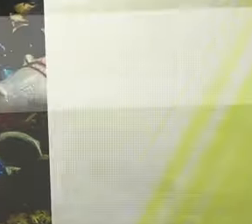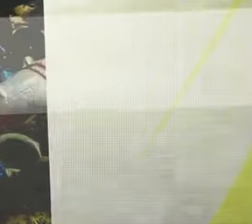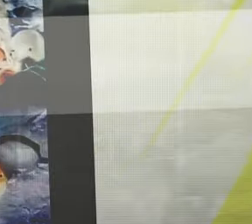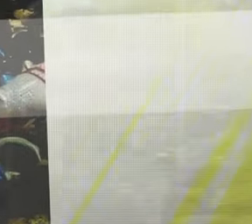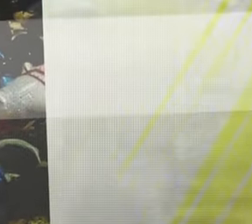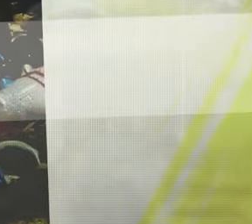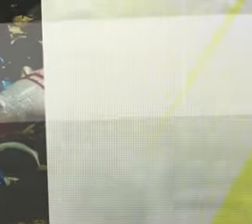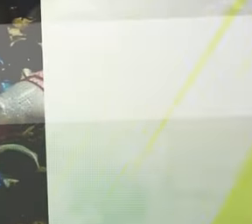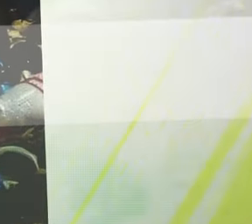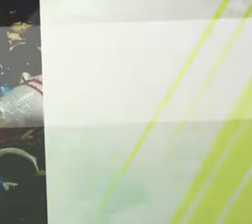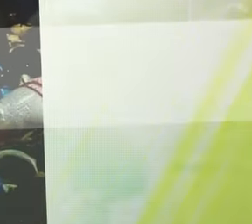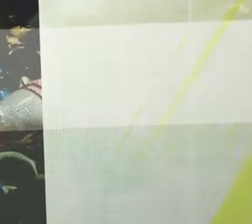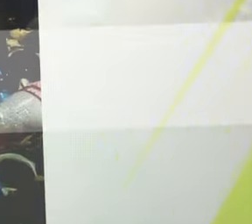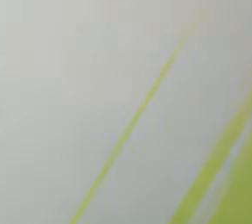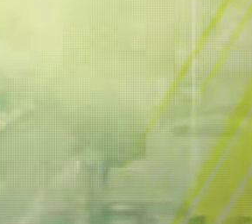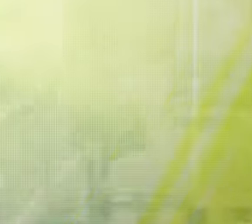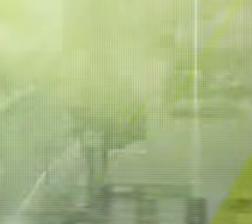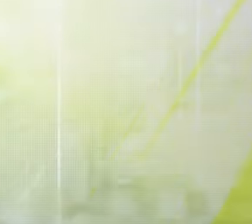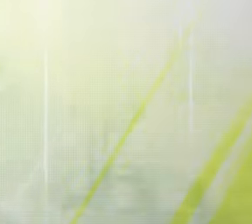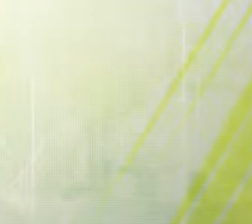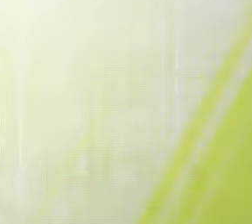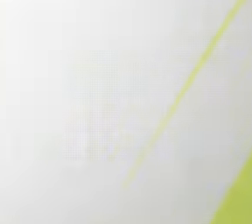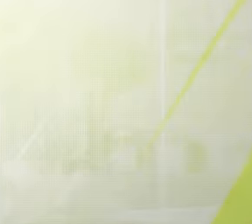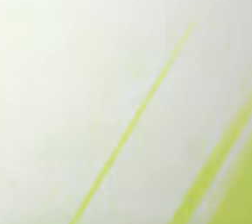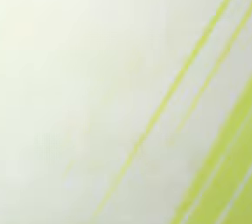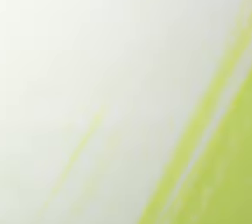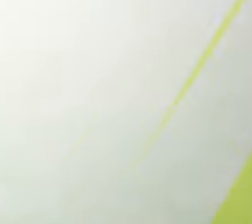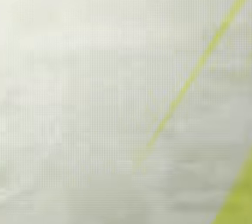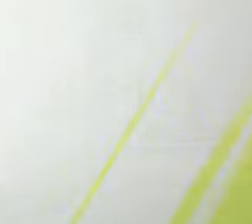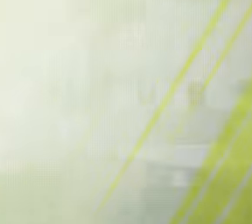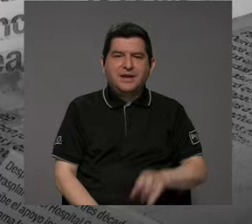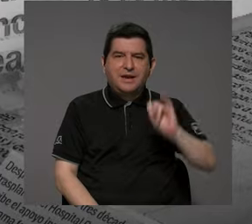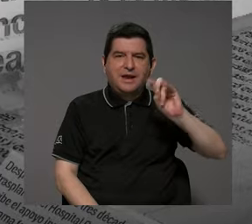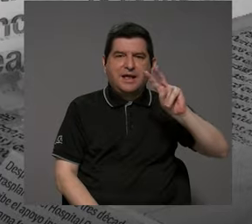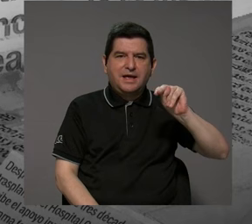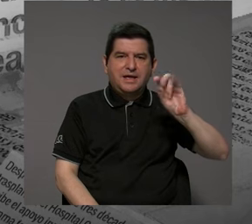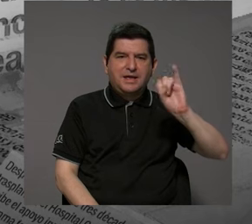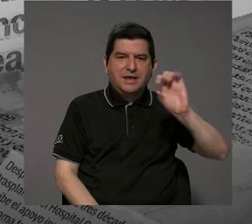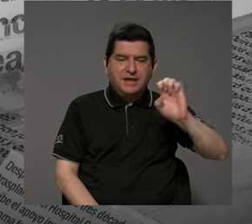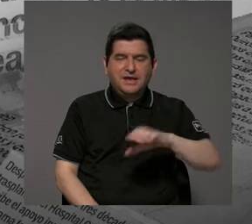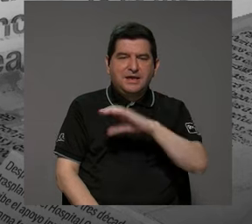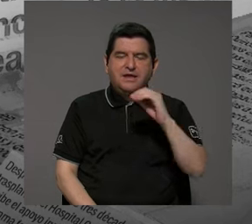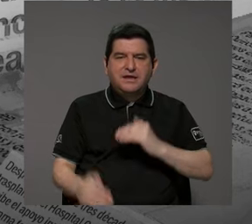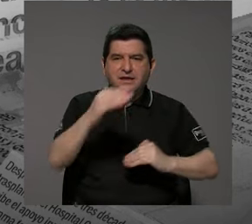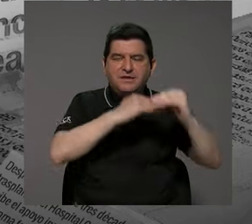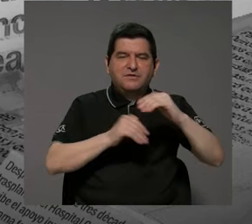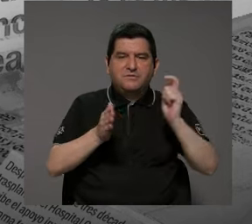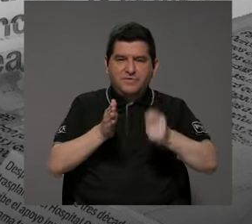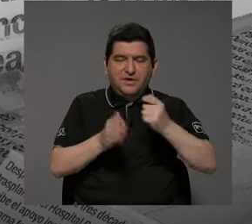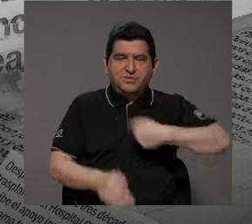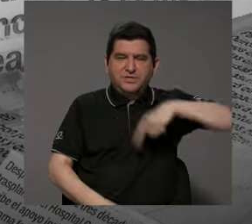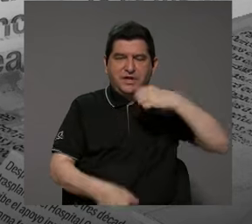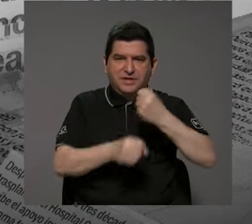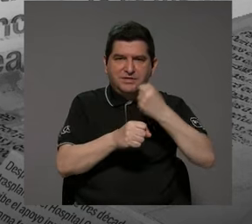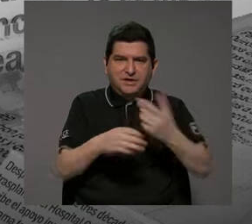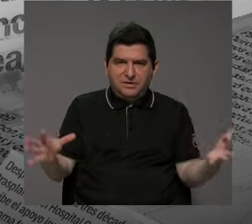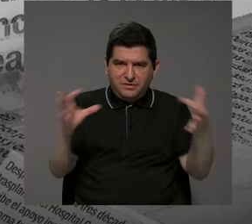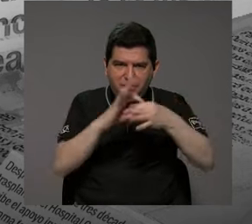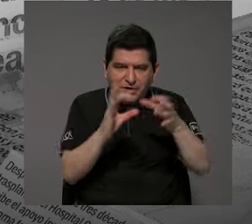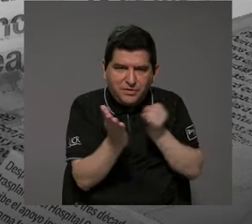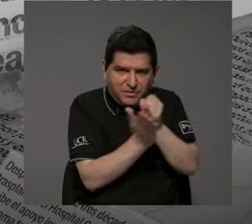conocer lo que hemos venido haciendo desde la escuela de psicología L y la facultad también de derecho con los que nos hemos vinculado haciendo